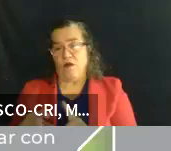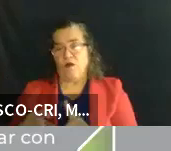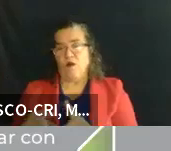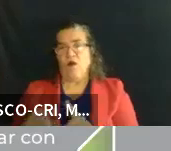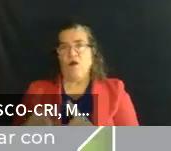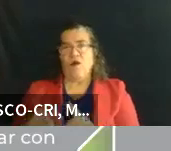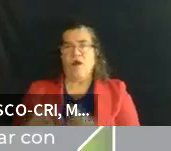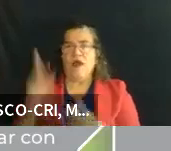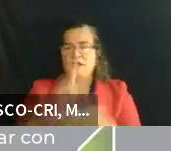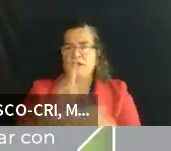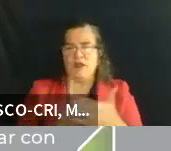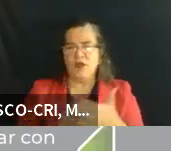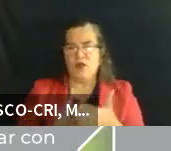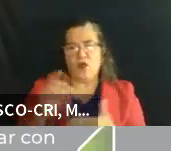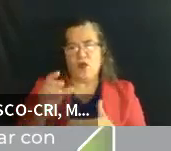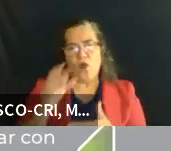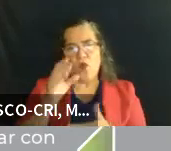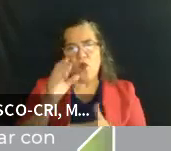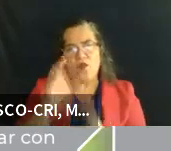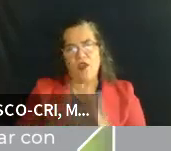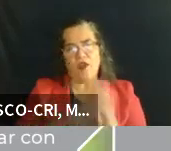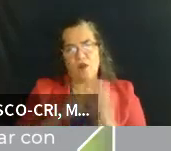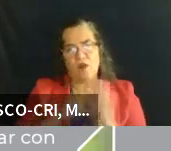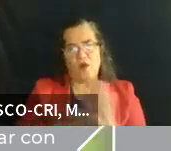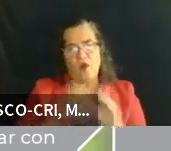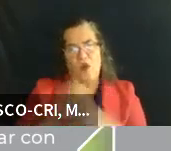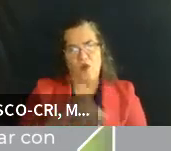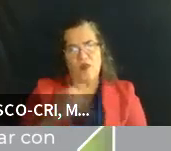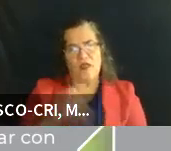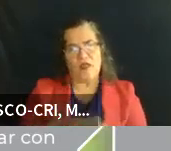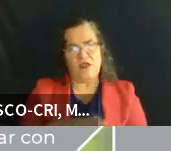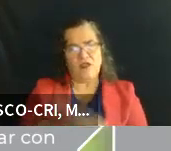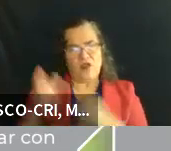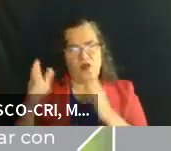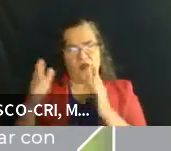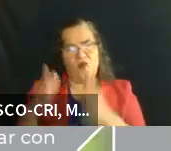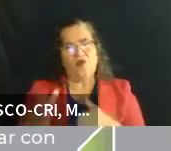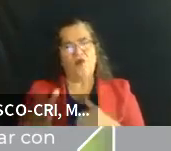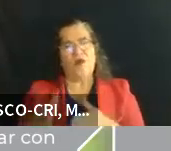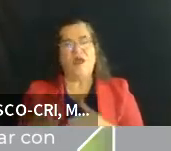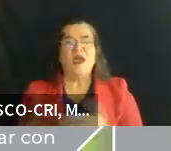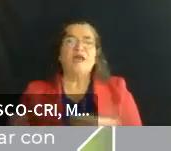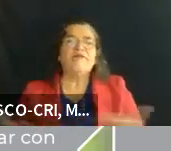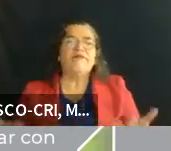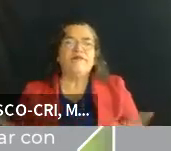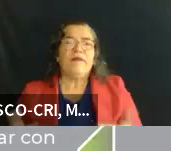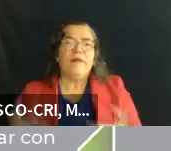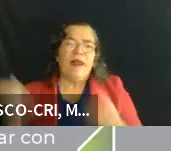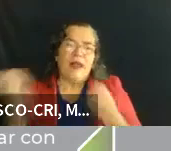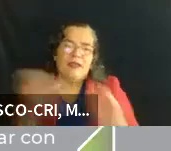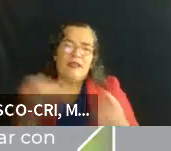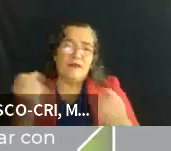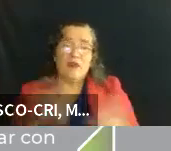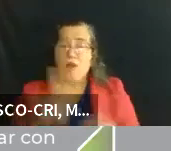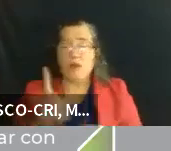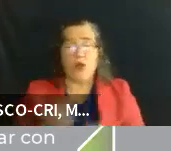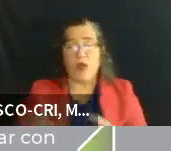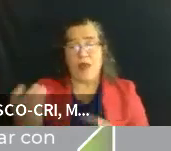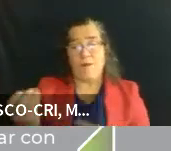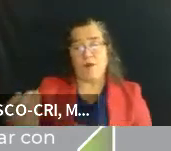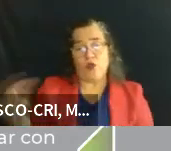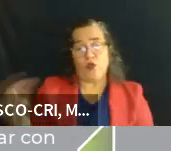diseño curricular, y una orientación claramente focalizada a la transmisión y no a la producción. Frente a